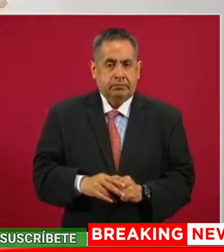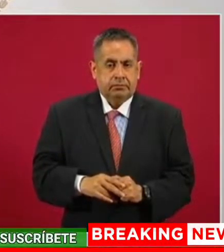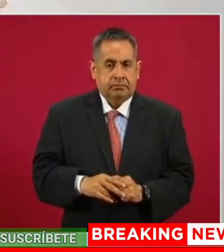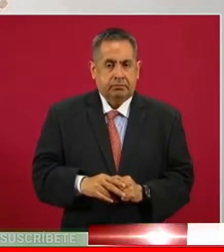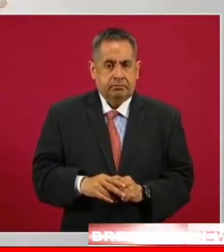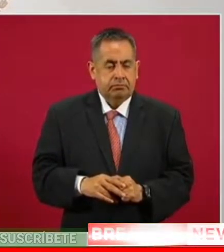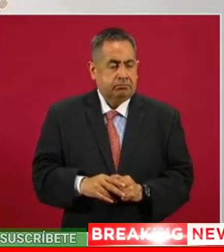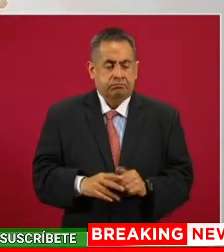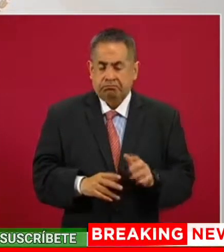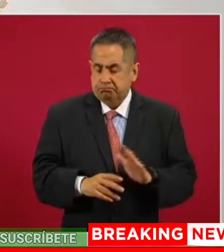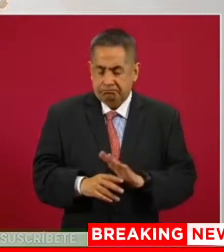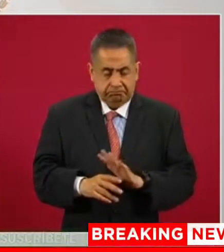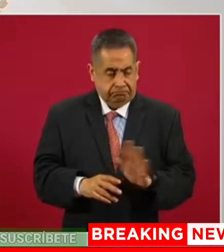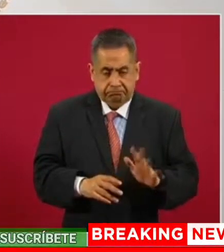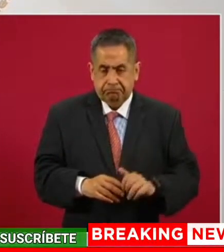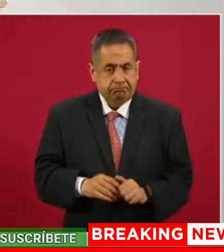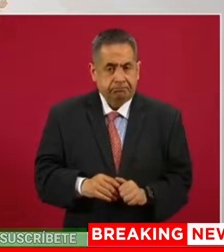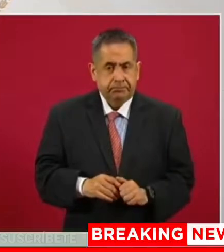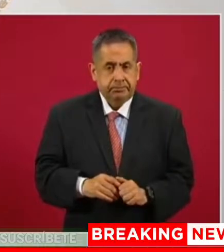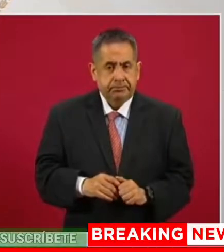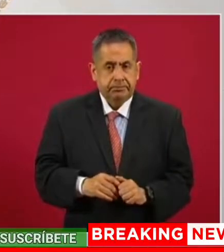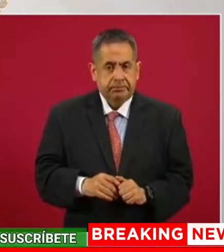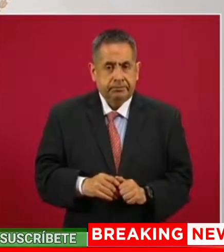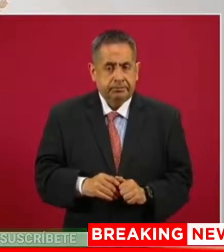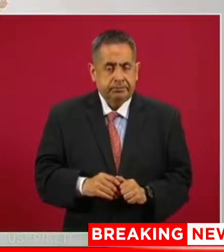ya no debe de